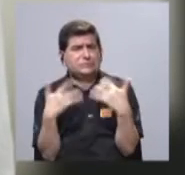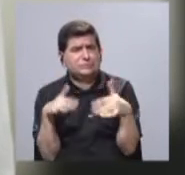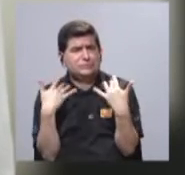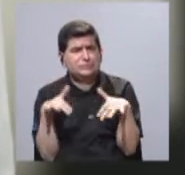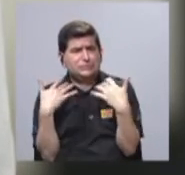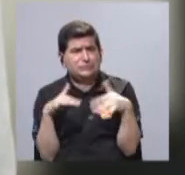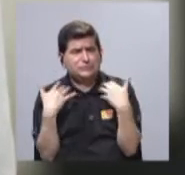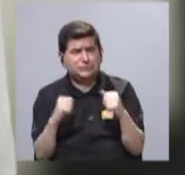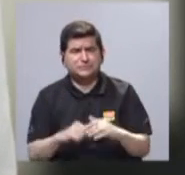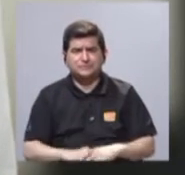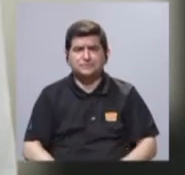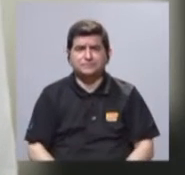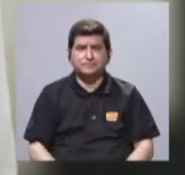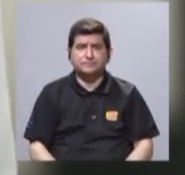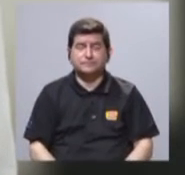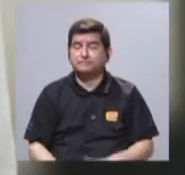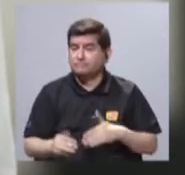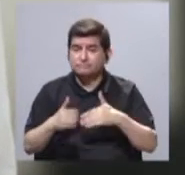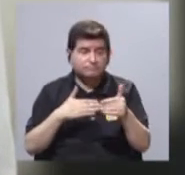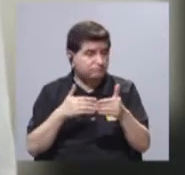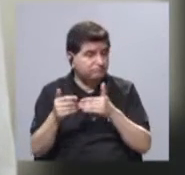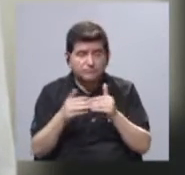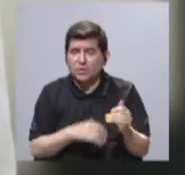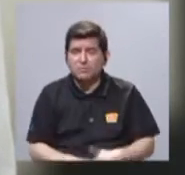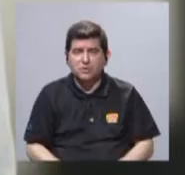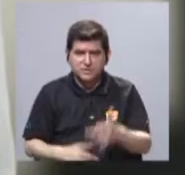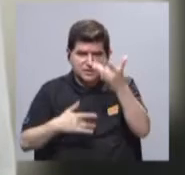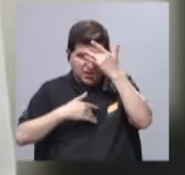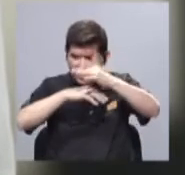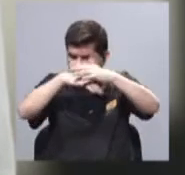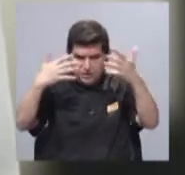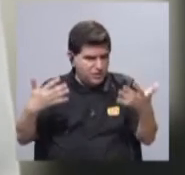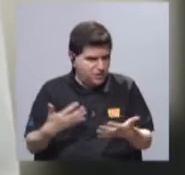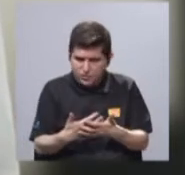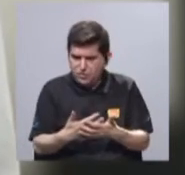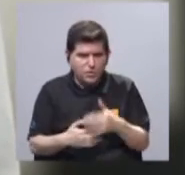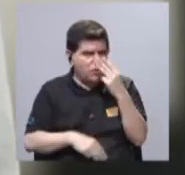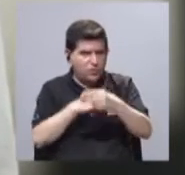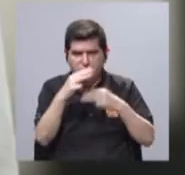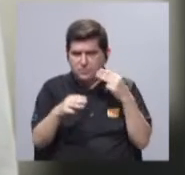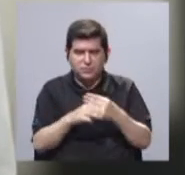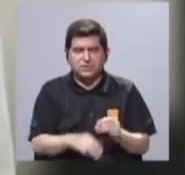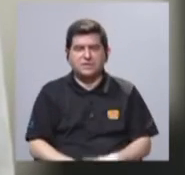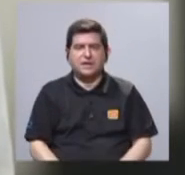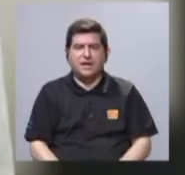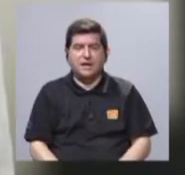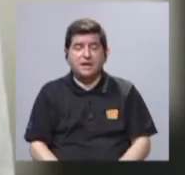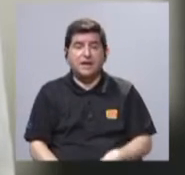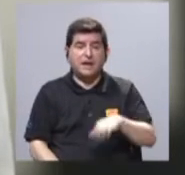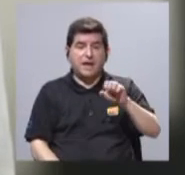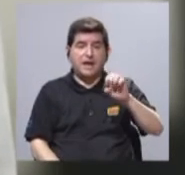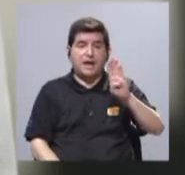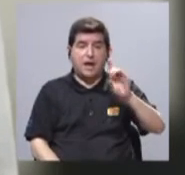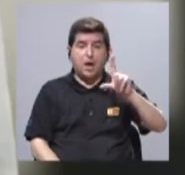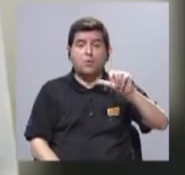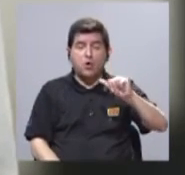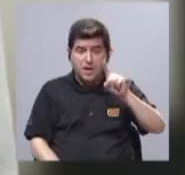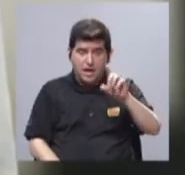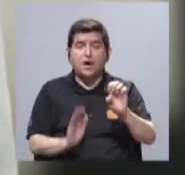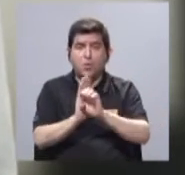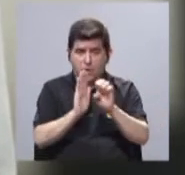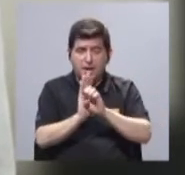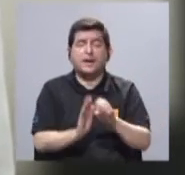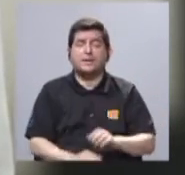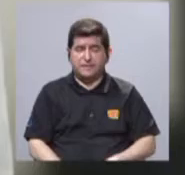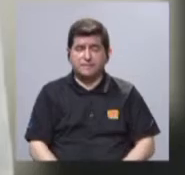pero también para otras enfermedades que causan mucho daño y